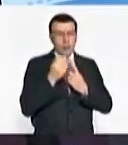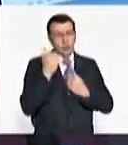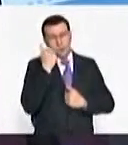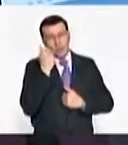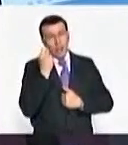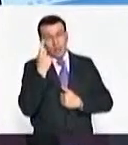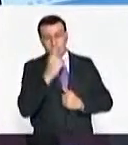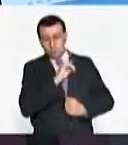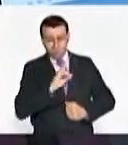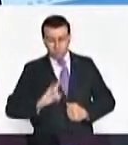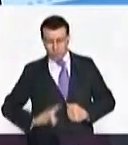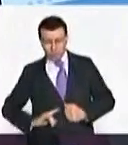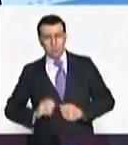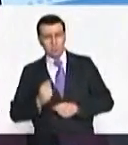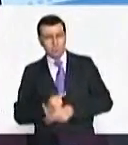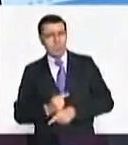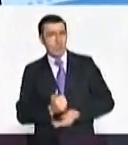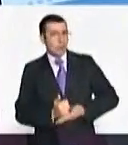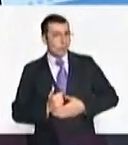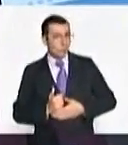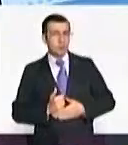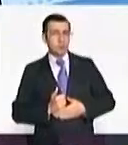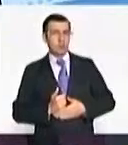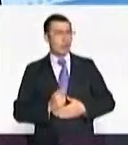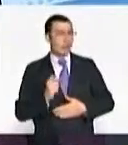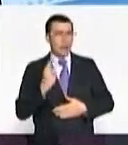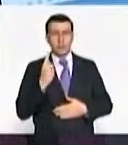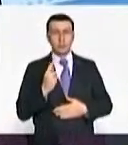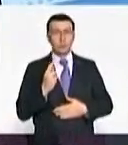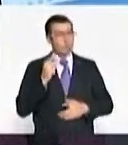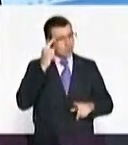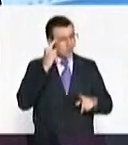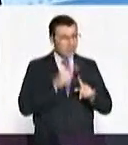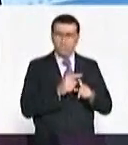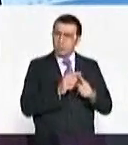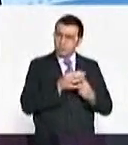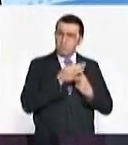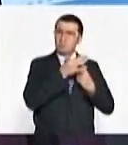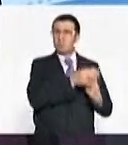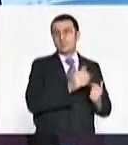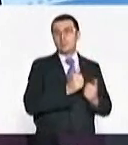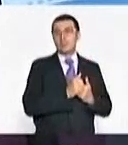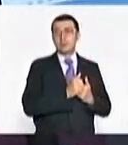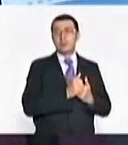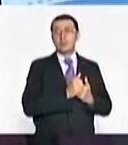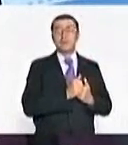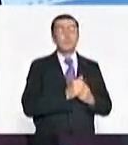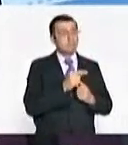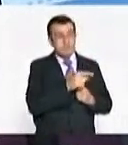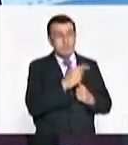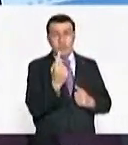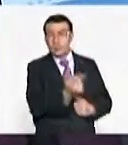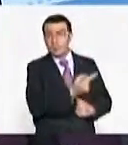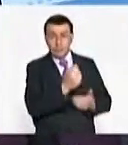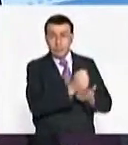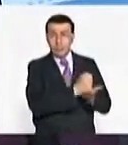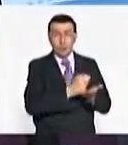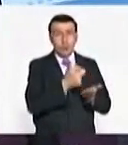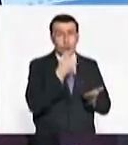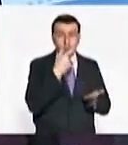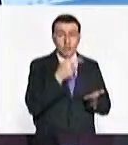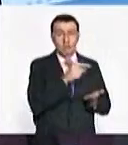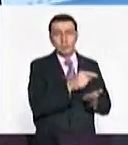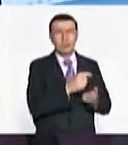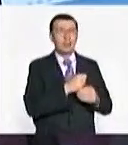para lograr un objetivo una meta específica. Los medicamentos generalmente requieren de